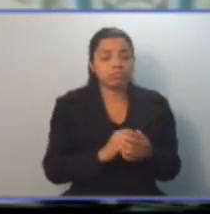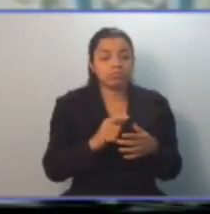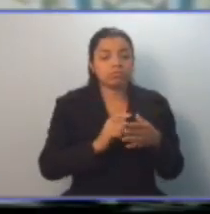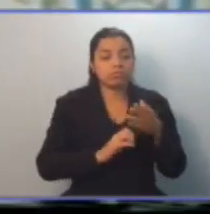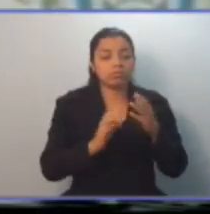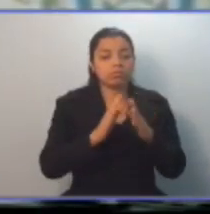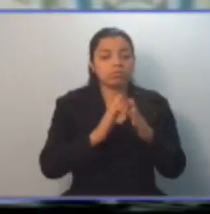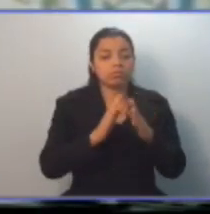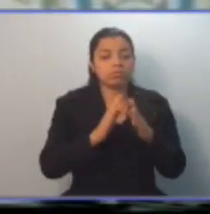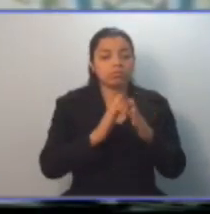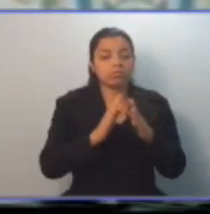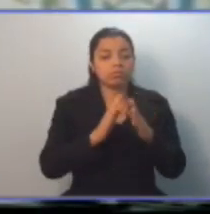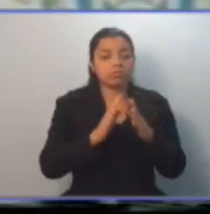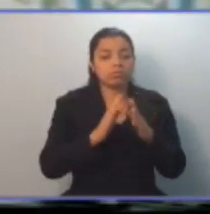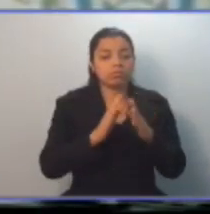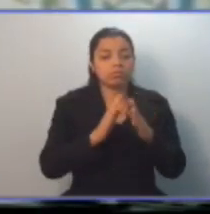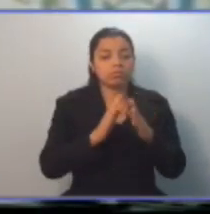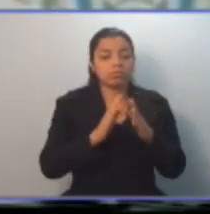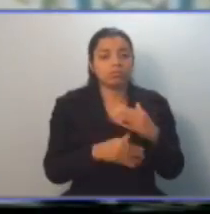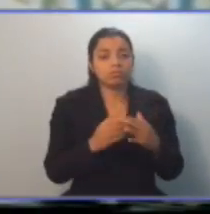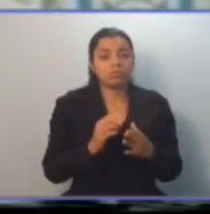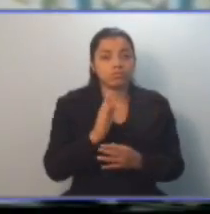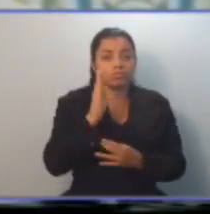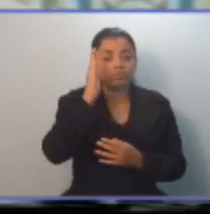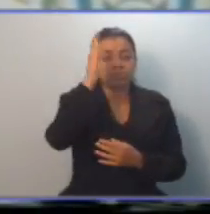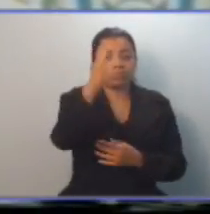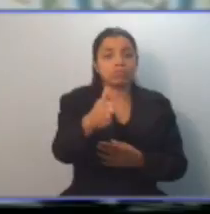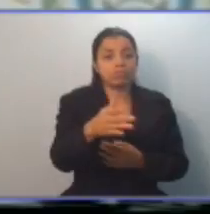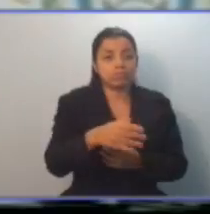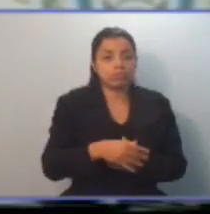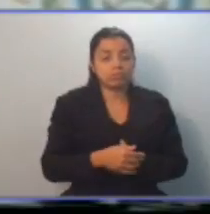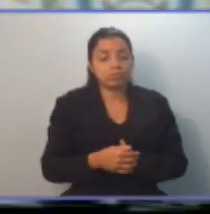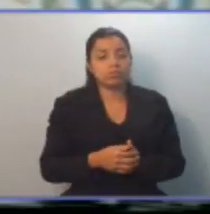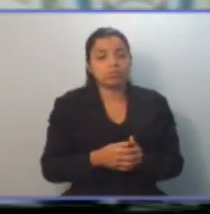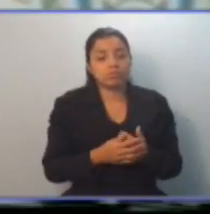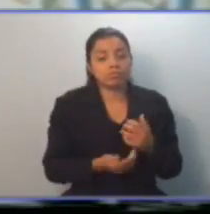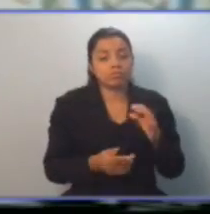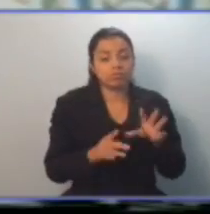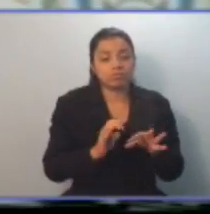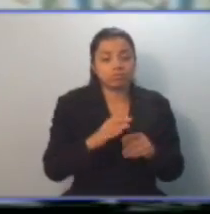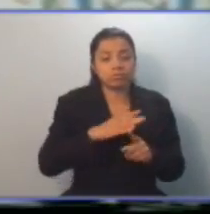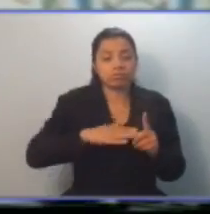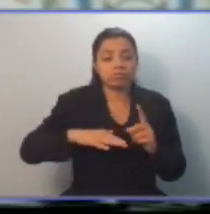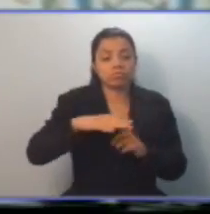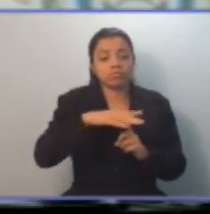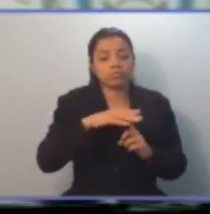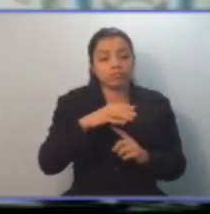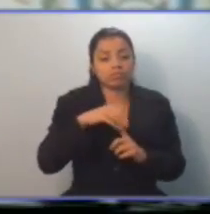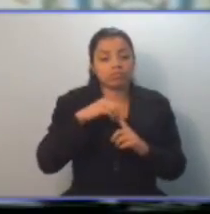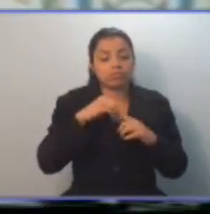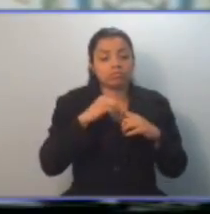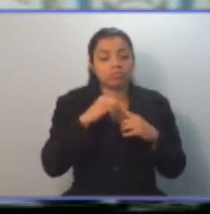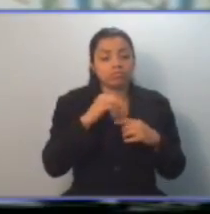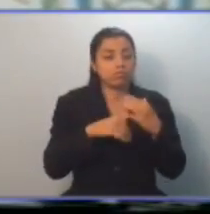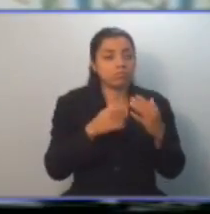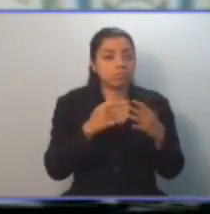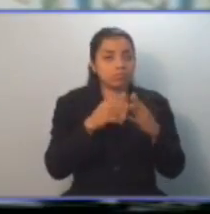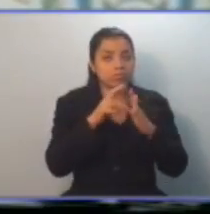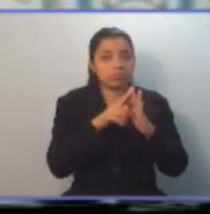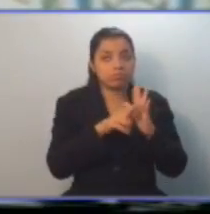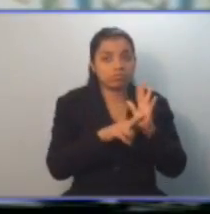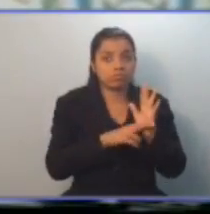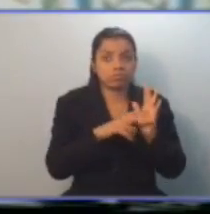por definición, es con efectos a futuro, para adelante, ¿verdad? Que pueden haber algunas circunstancias especiales y ahí aparecen la reviviscencia de las normas y otro tipo